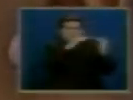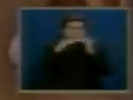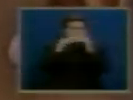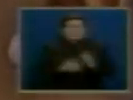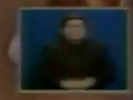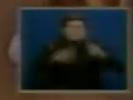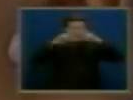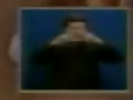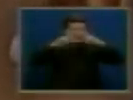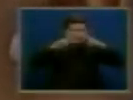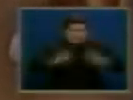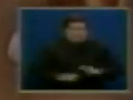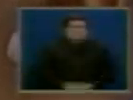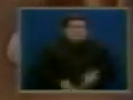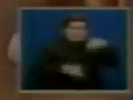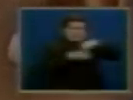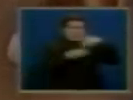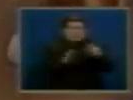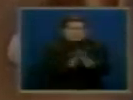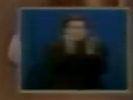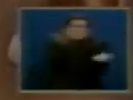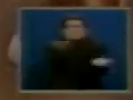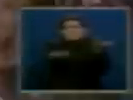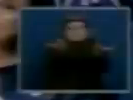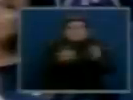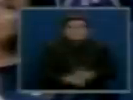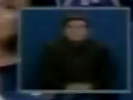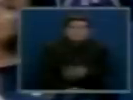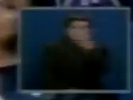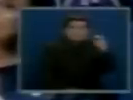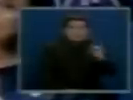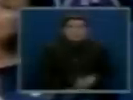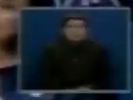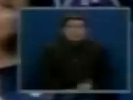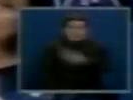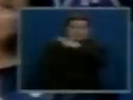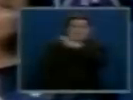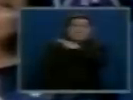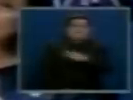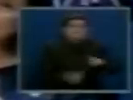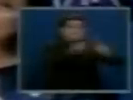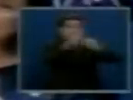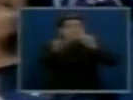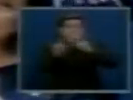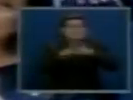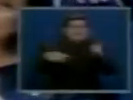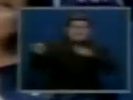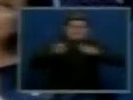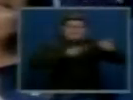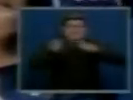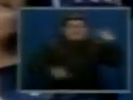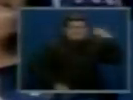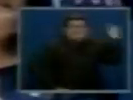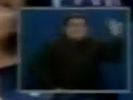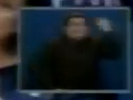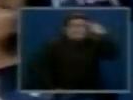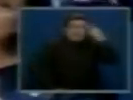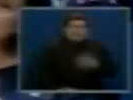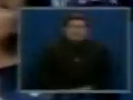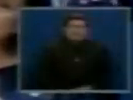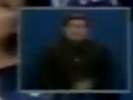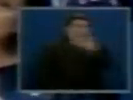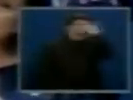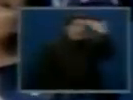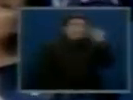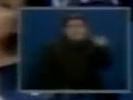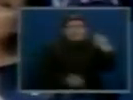escrutinio sistemático de las cuentas públicas. Son las y los jerarcas de las distintas administraciones estatales por olvidar que